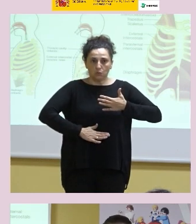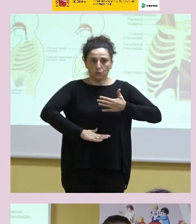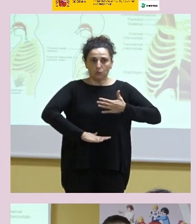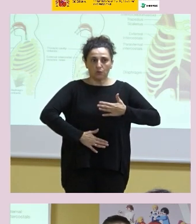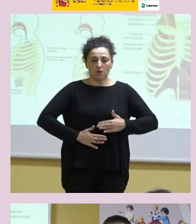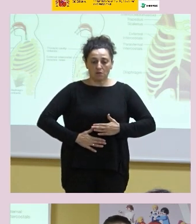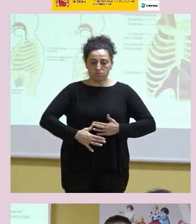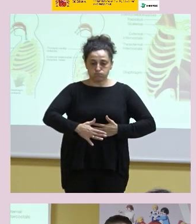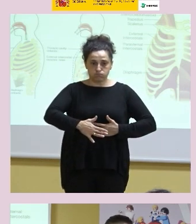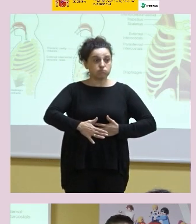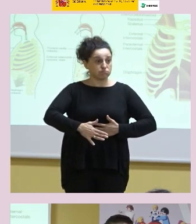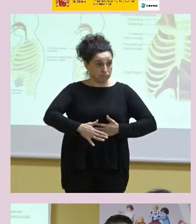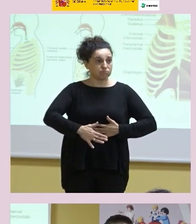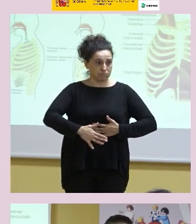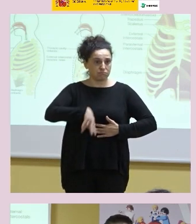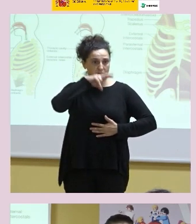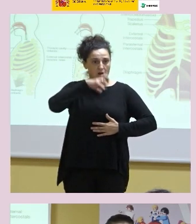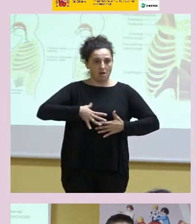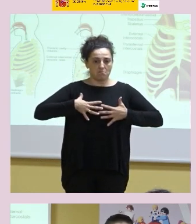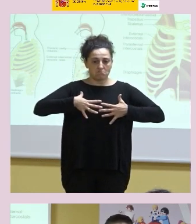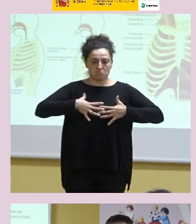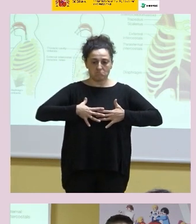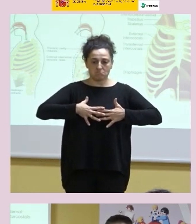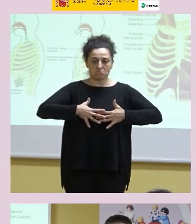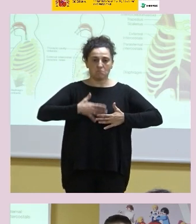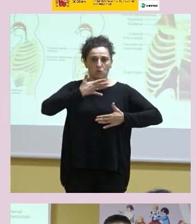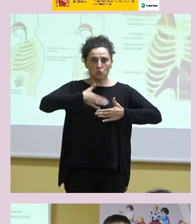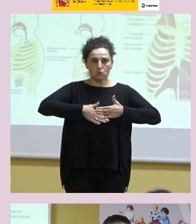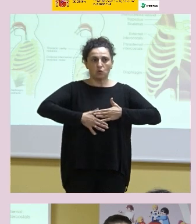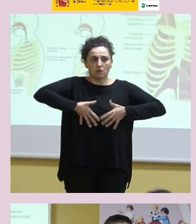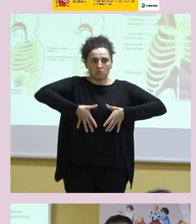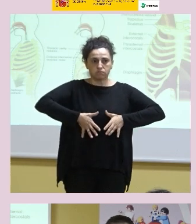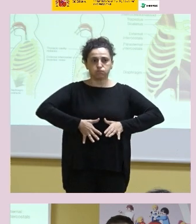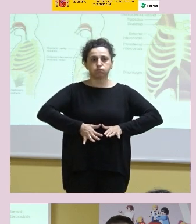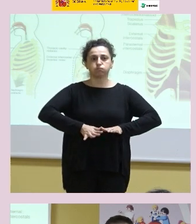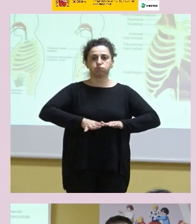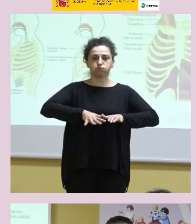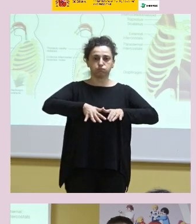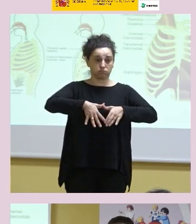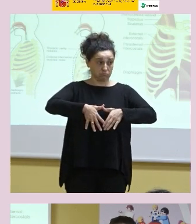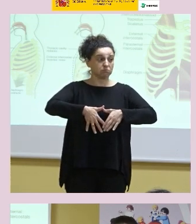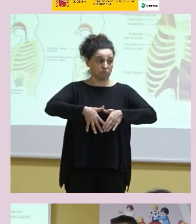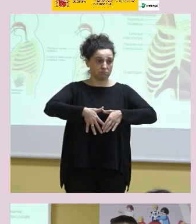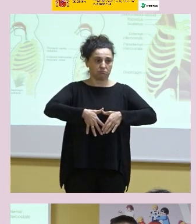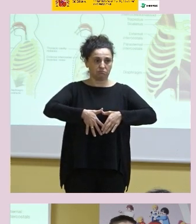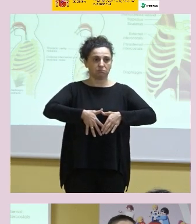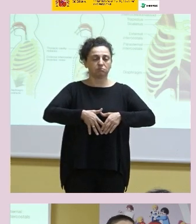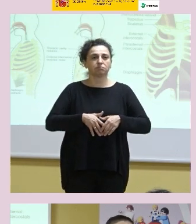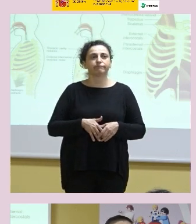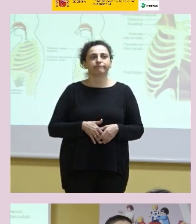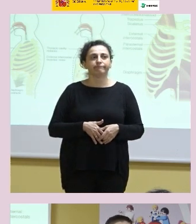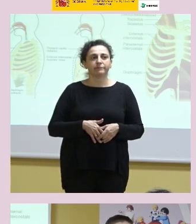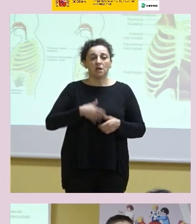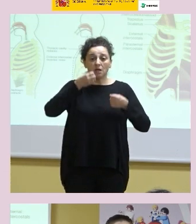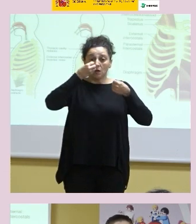la tripilla hacia afuera, ¿no? Se llena de aire la caja torácica, empujamos con el diafragma las vísceras y las vísceras salen hacia anterior y